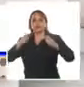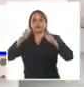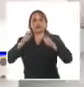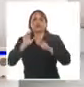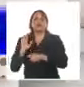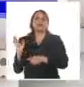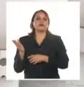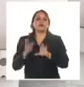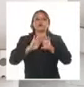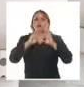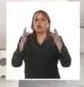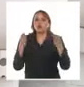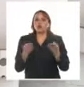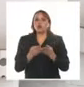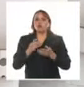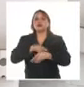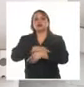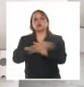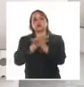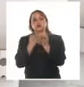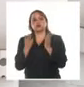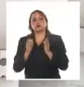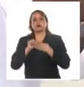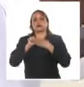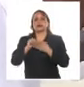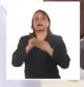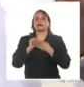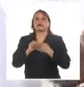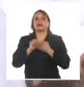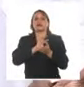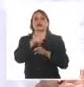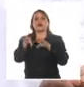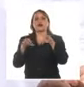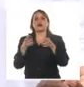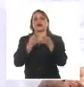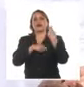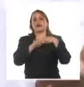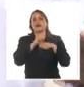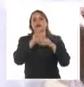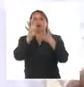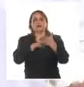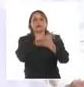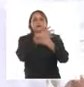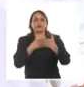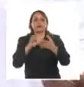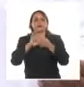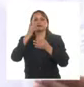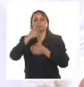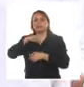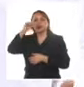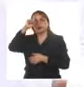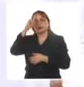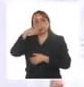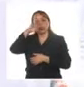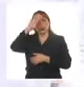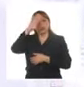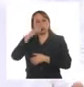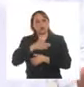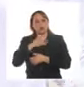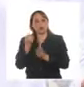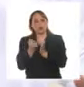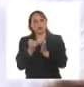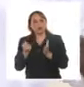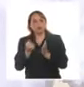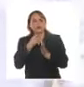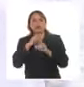a mantener el servicio que hoy se presta en los puntos de venta. Y hay un nivel de inventario de gas licuado en el país que garantiza la